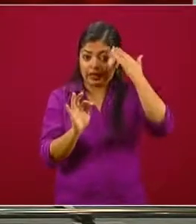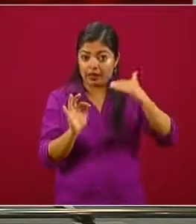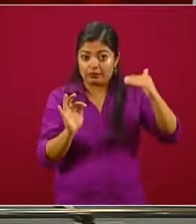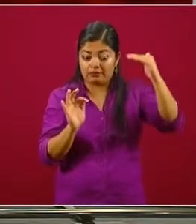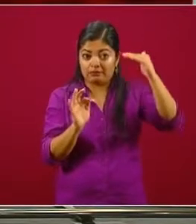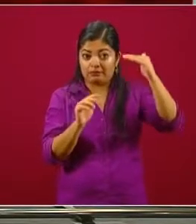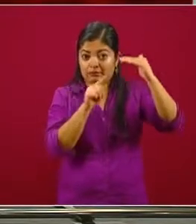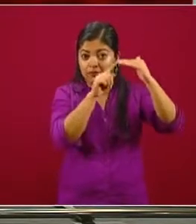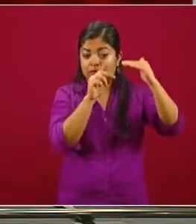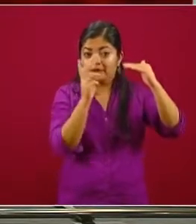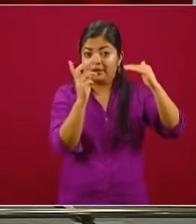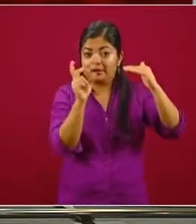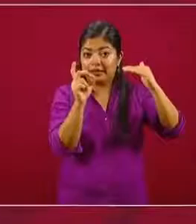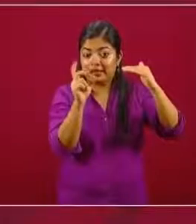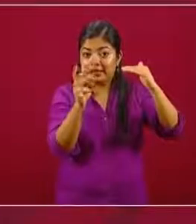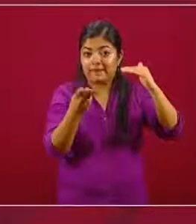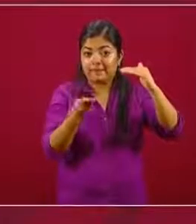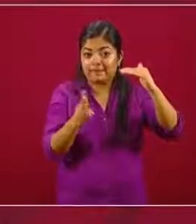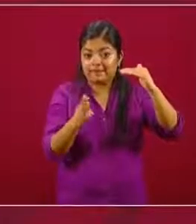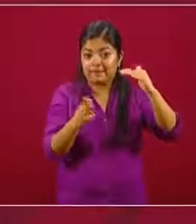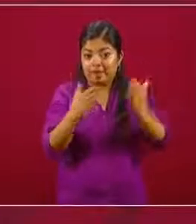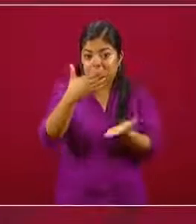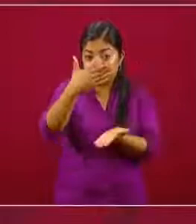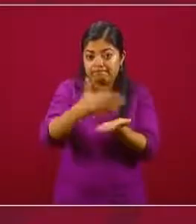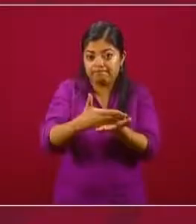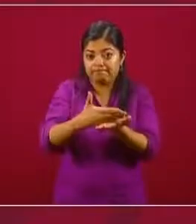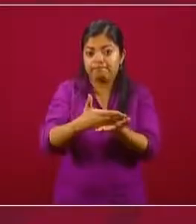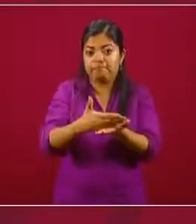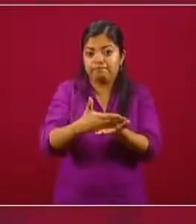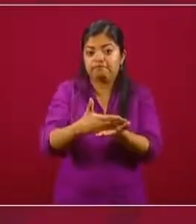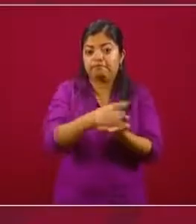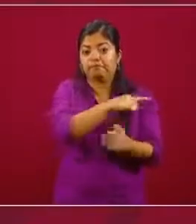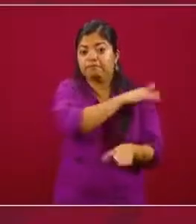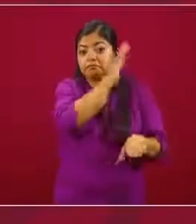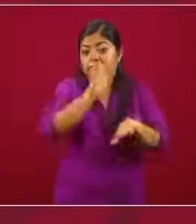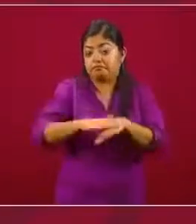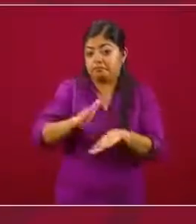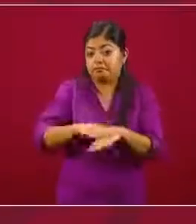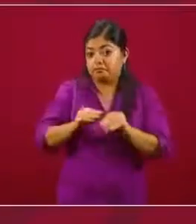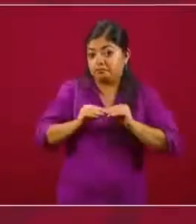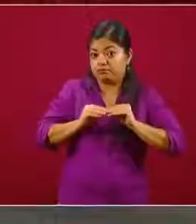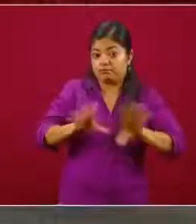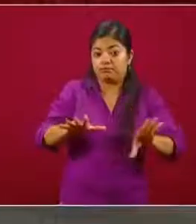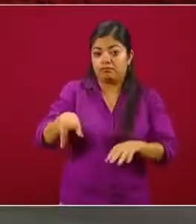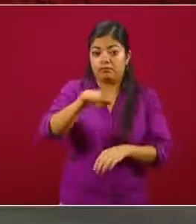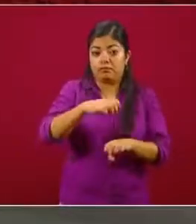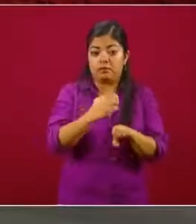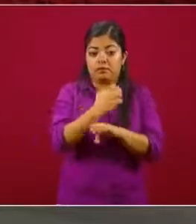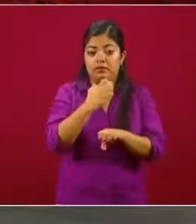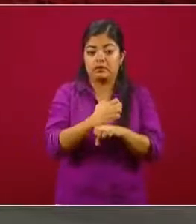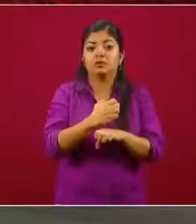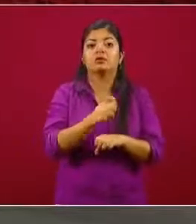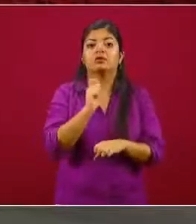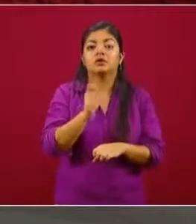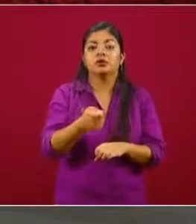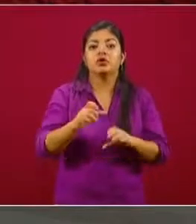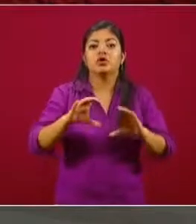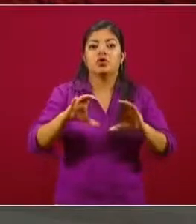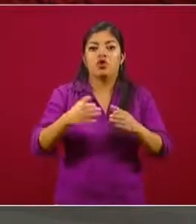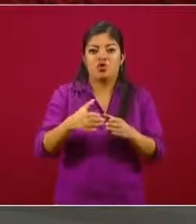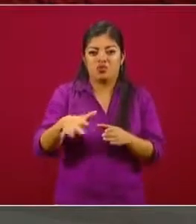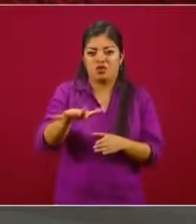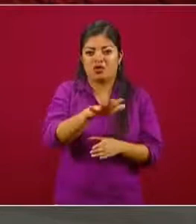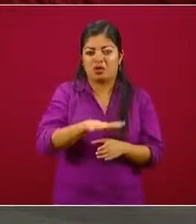ocurrir el 30 de mayo, expirarán disposiciones generales sobre la restricción de la movilidad en el